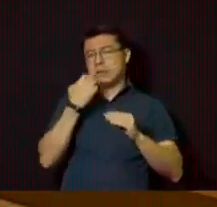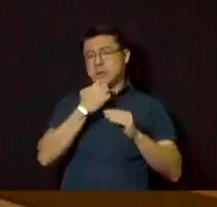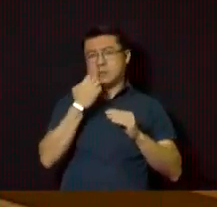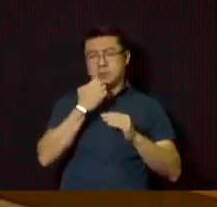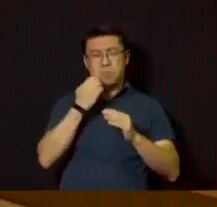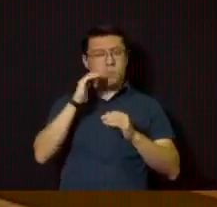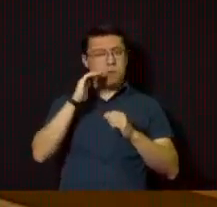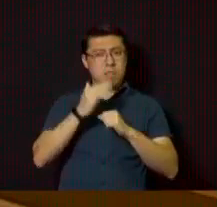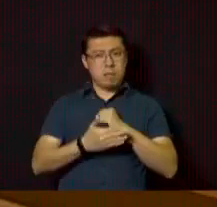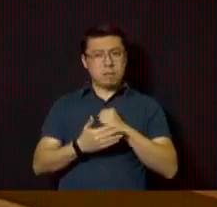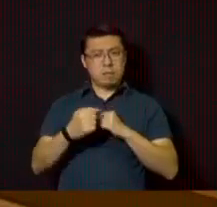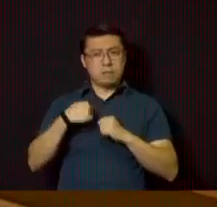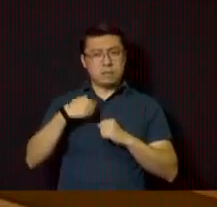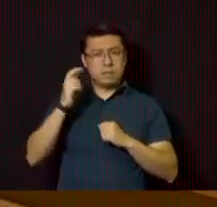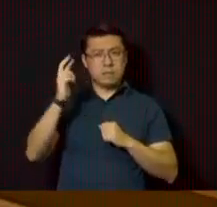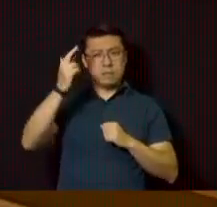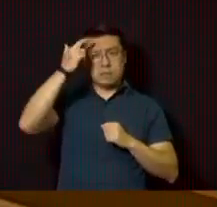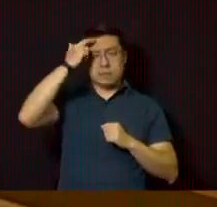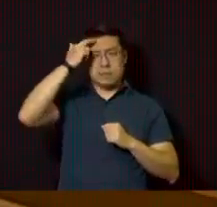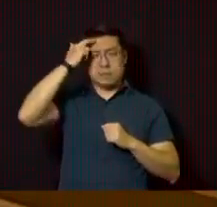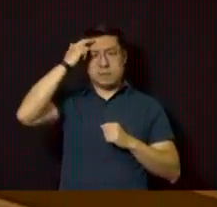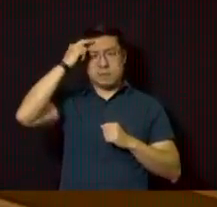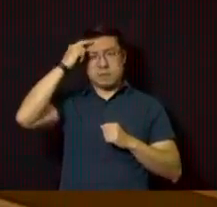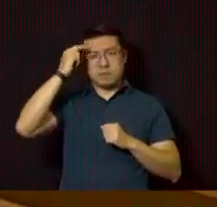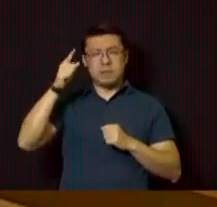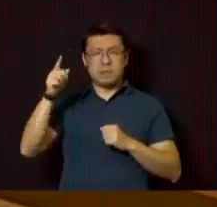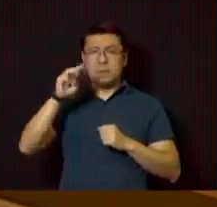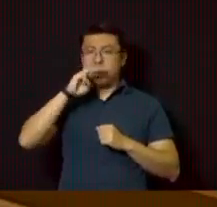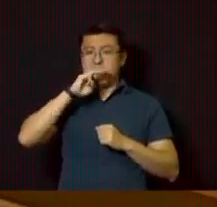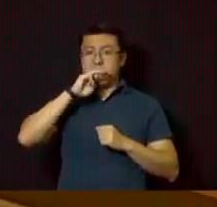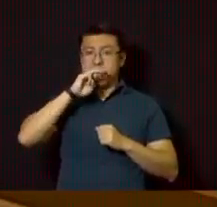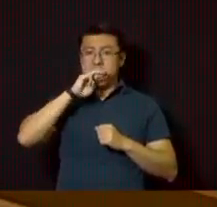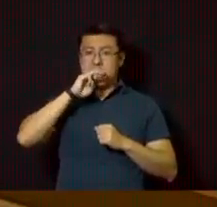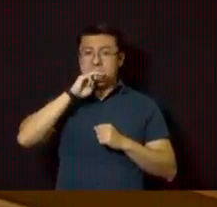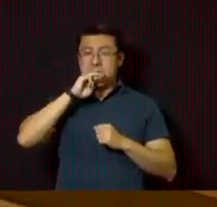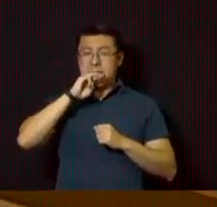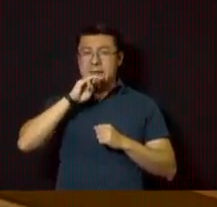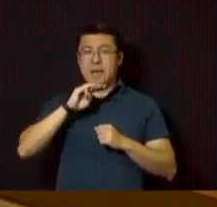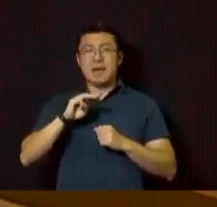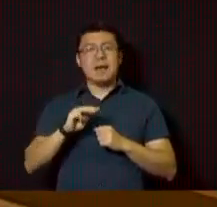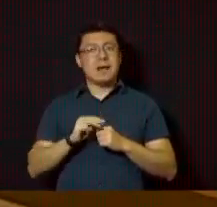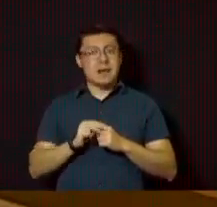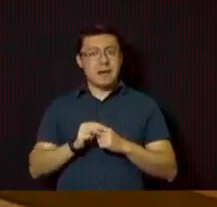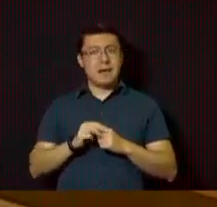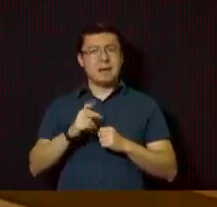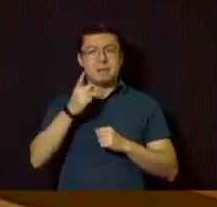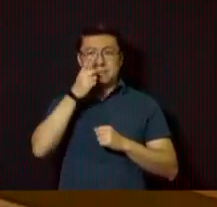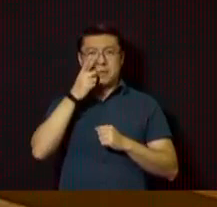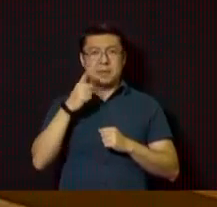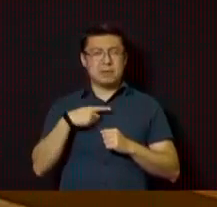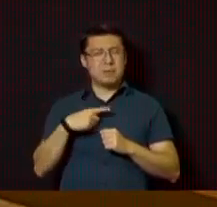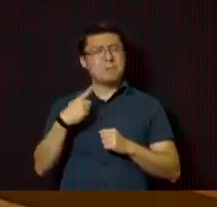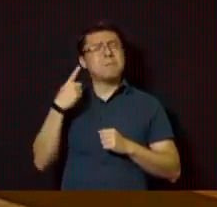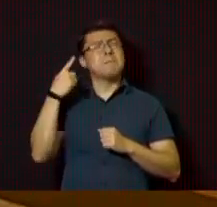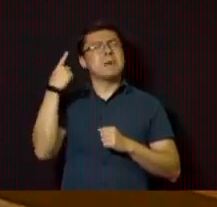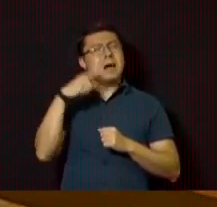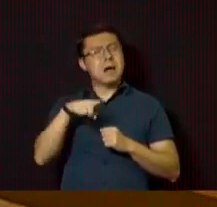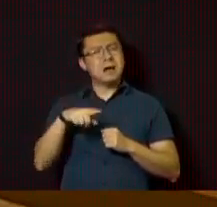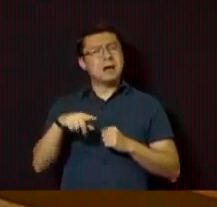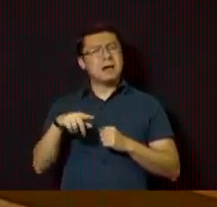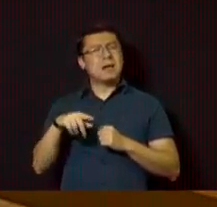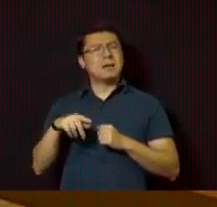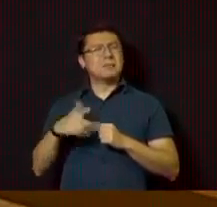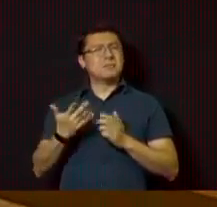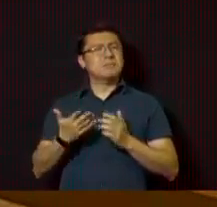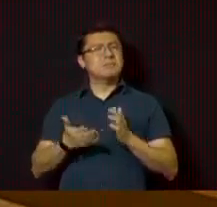Y me acuerdo que antes de venir mi mamá me dijo, pues hijo, ¿a qué te vas a Lima? Puedes